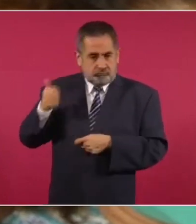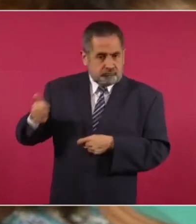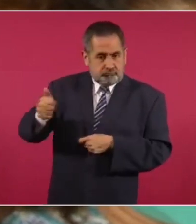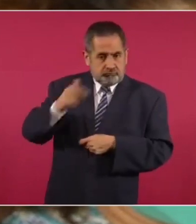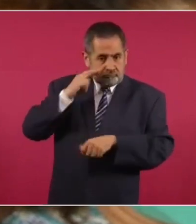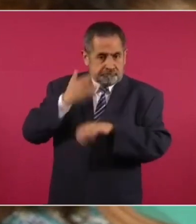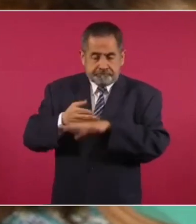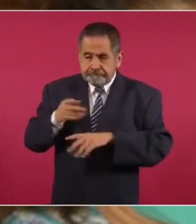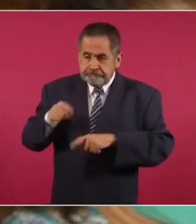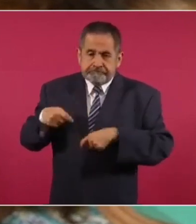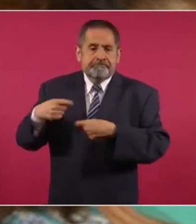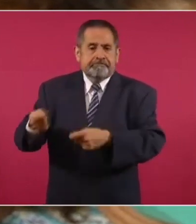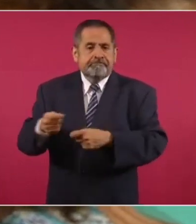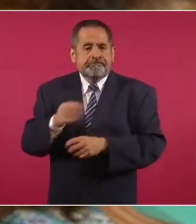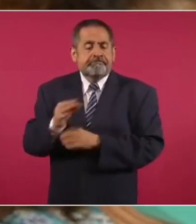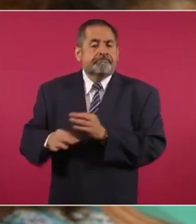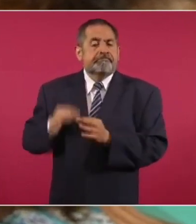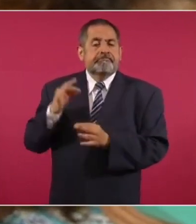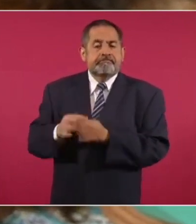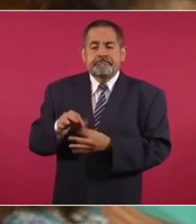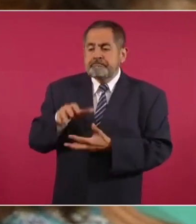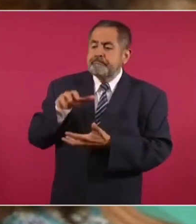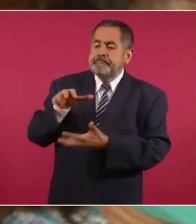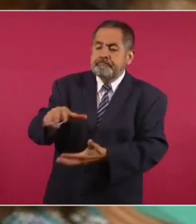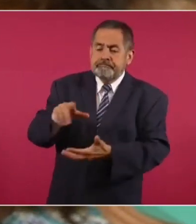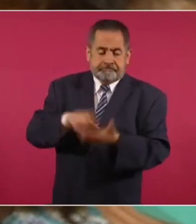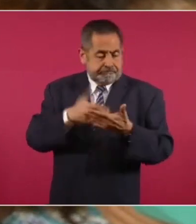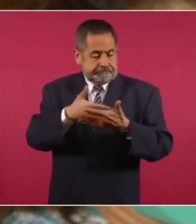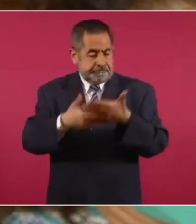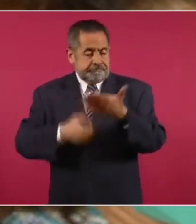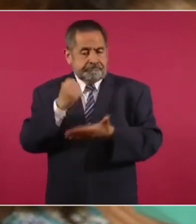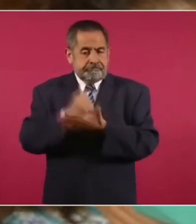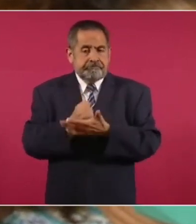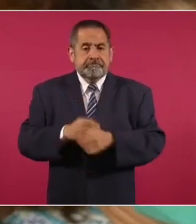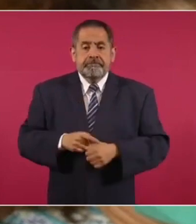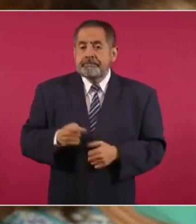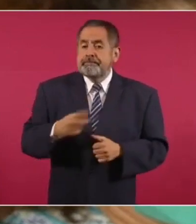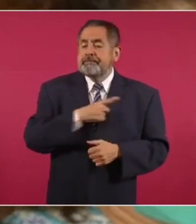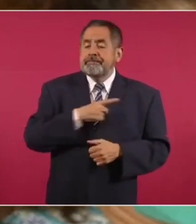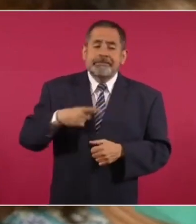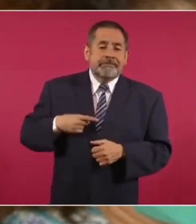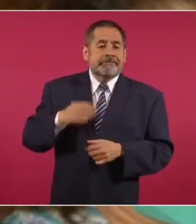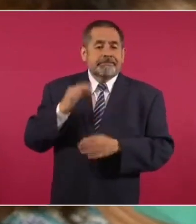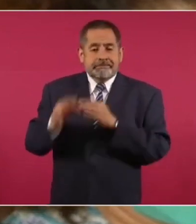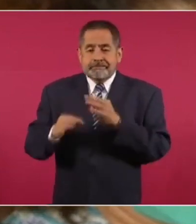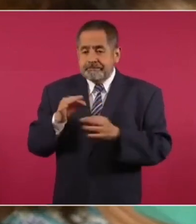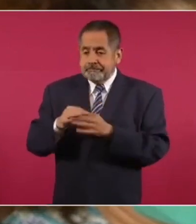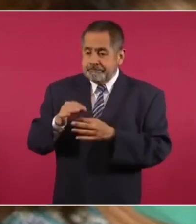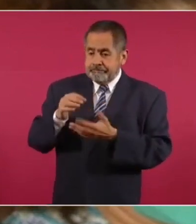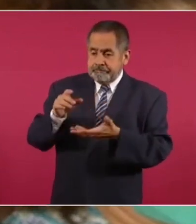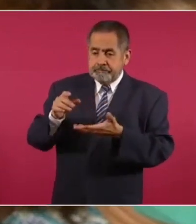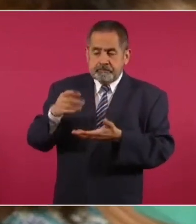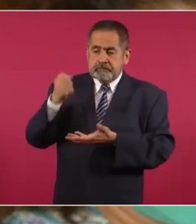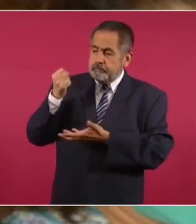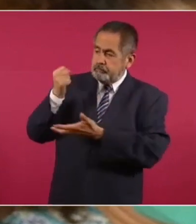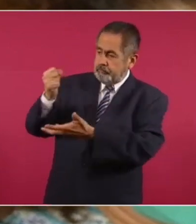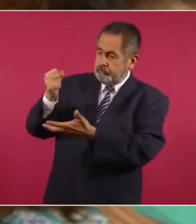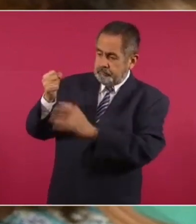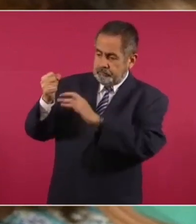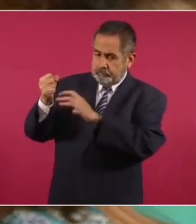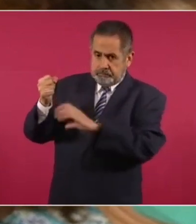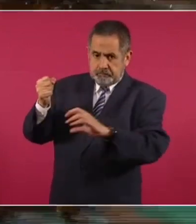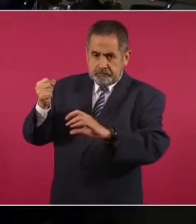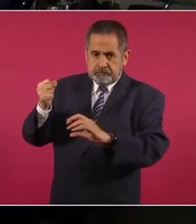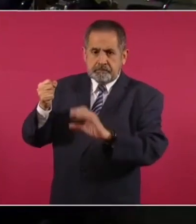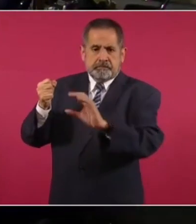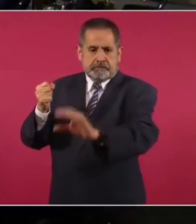competencias para dar cumplimiento a lo dispuesto en el presente decreto, deberán cubrirse con cargo a sus respectivos presupuestos